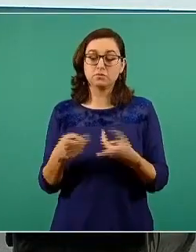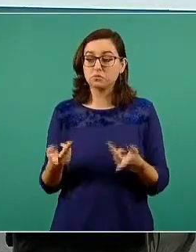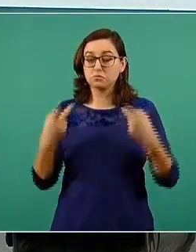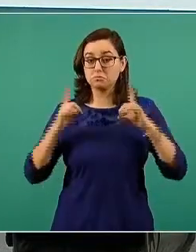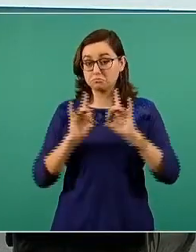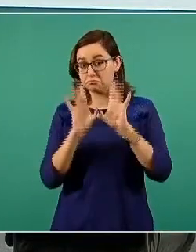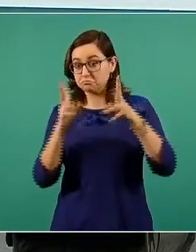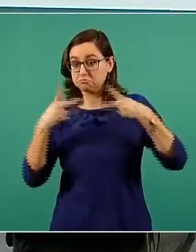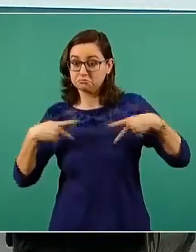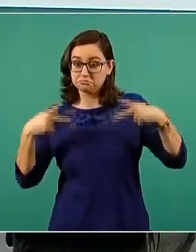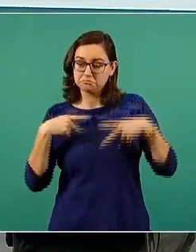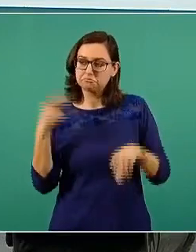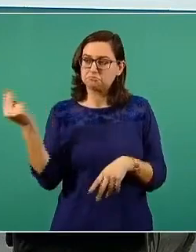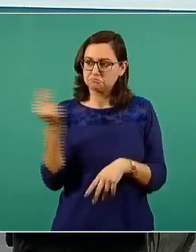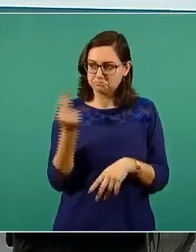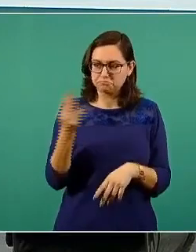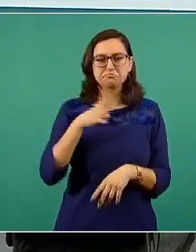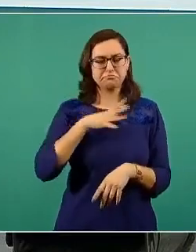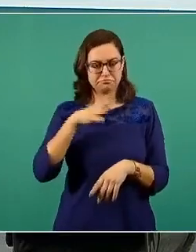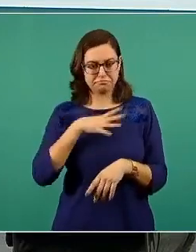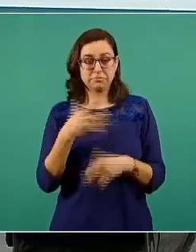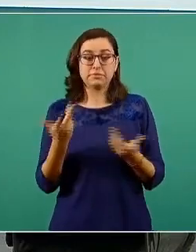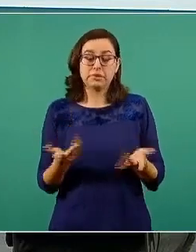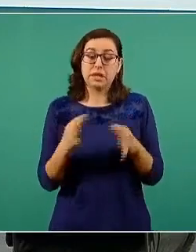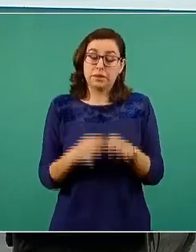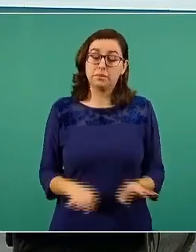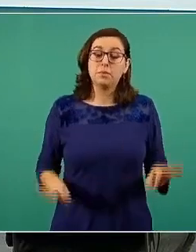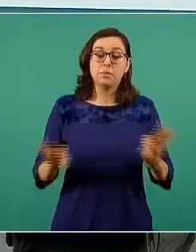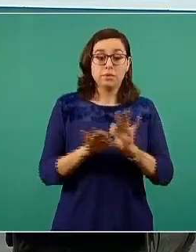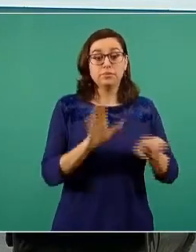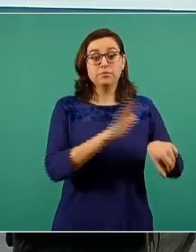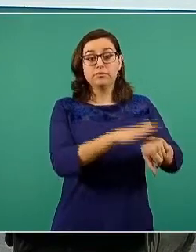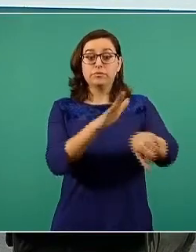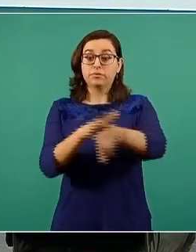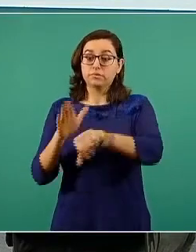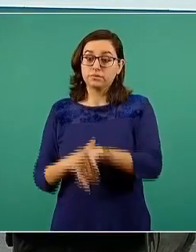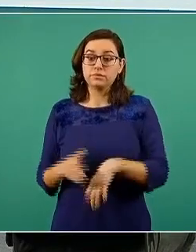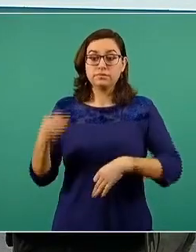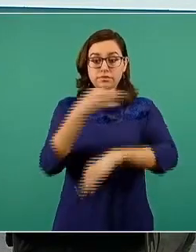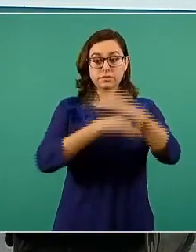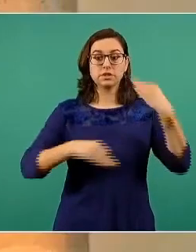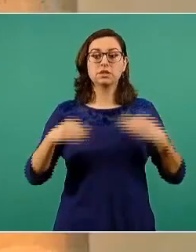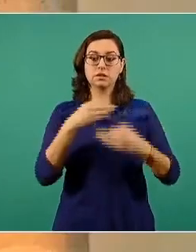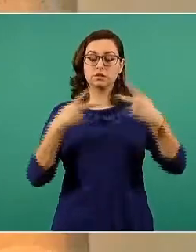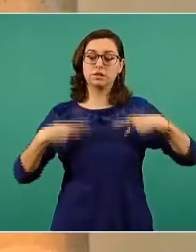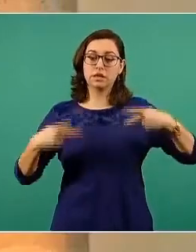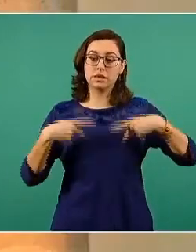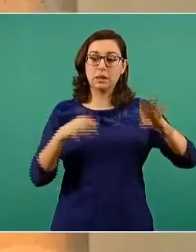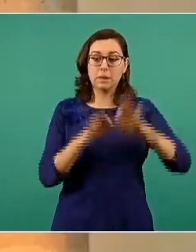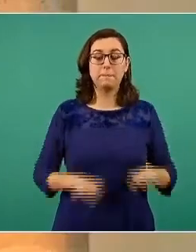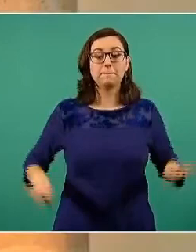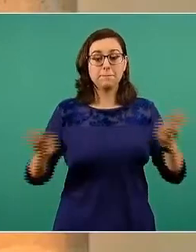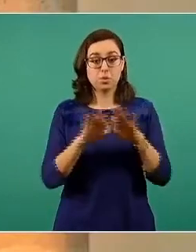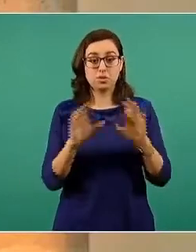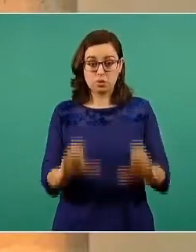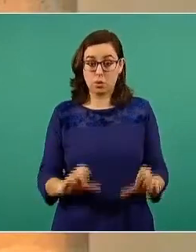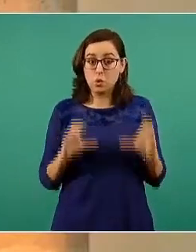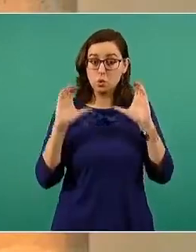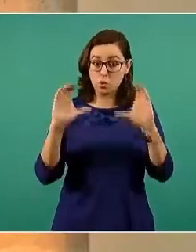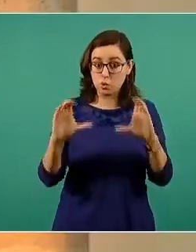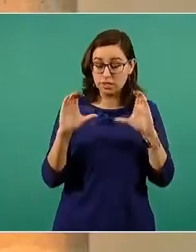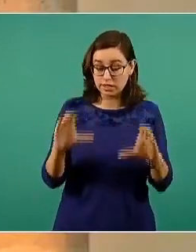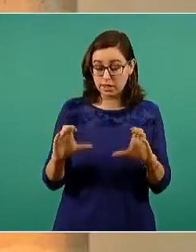las personas. Entonces, el llamado a la población: sigamos manteniendo en práctica las medidas de prevención, tanto de